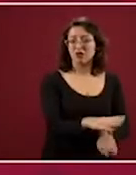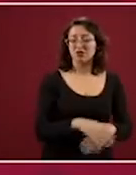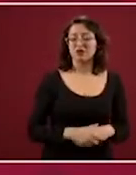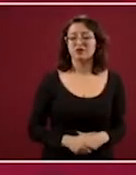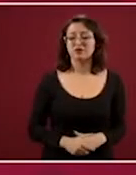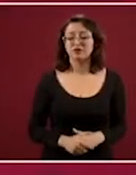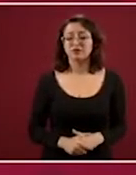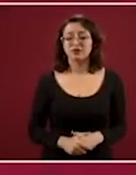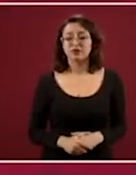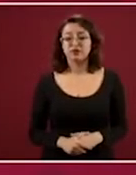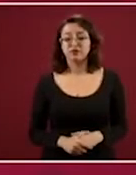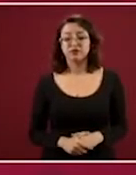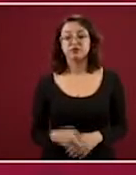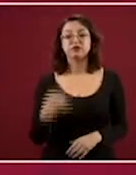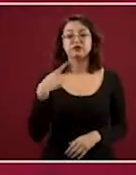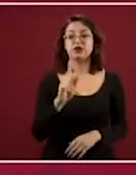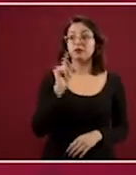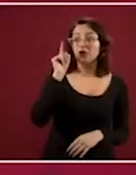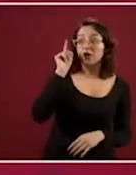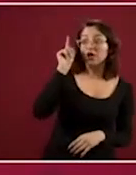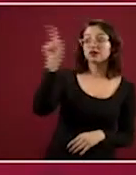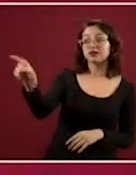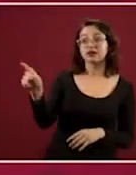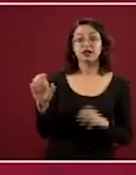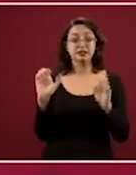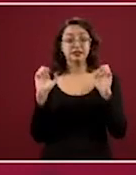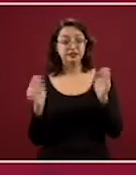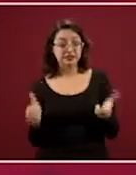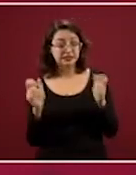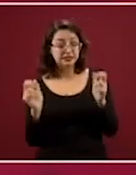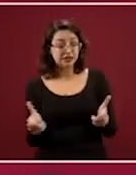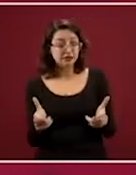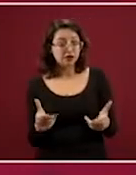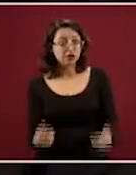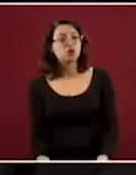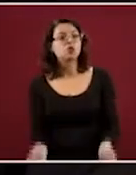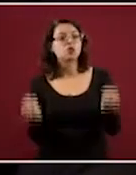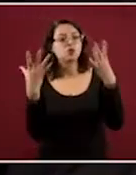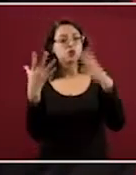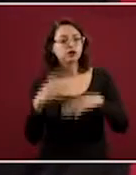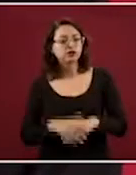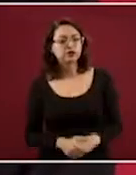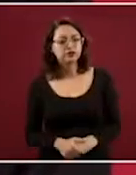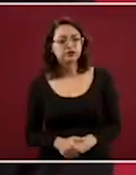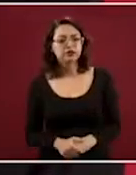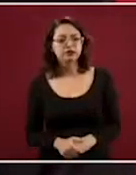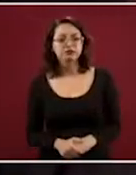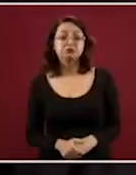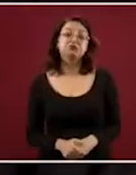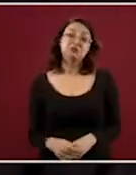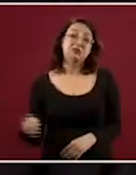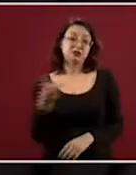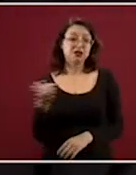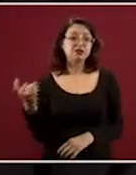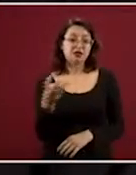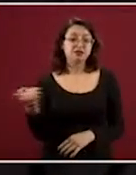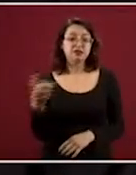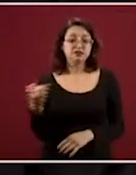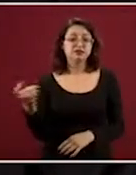Pero en Chiapas, pues van a ser como 300.